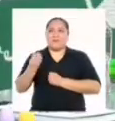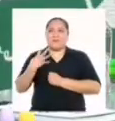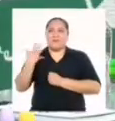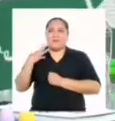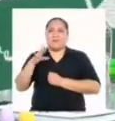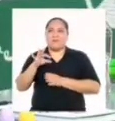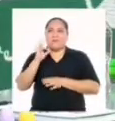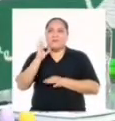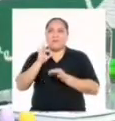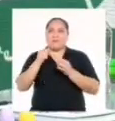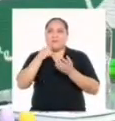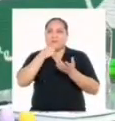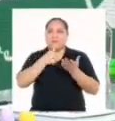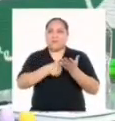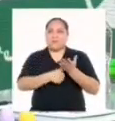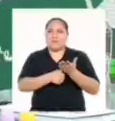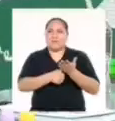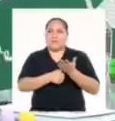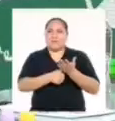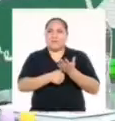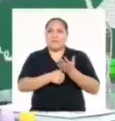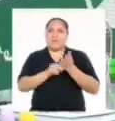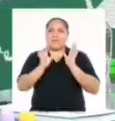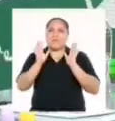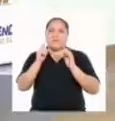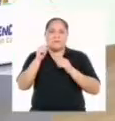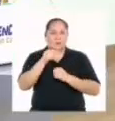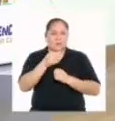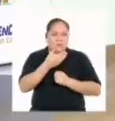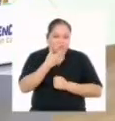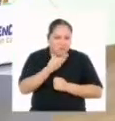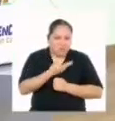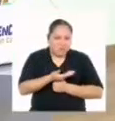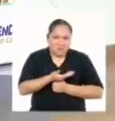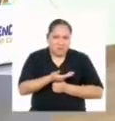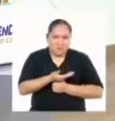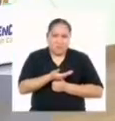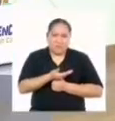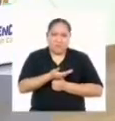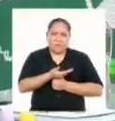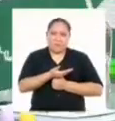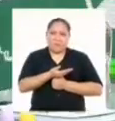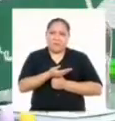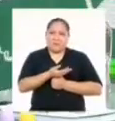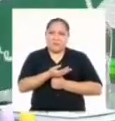¿Dice que ya encontró la carta? Entonces, ¿qué es esto?